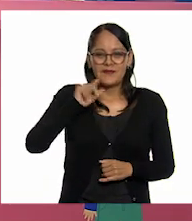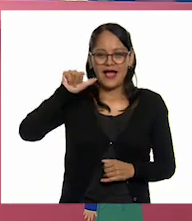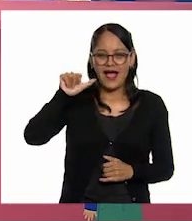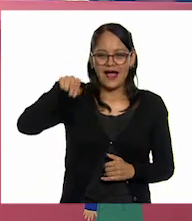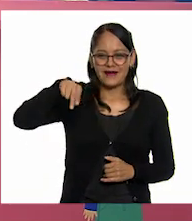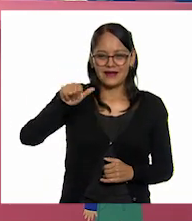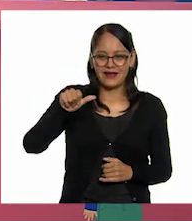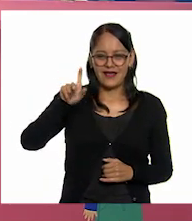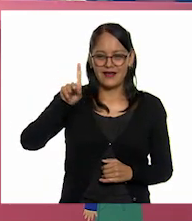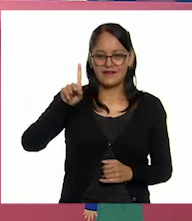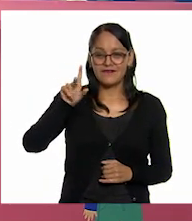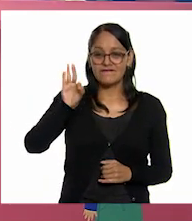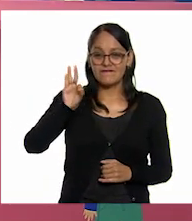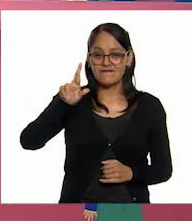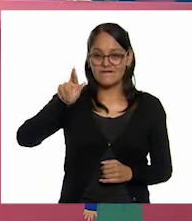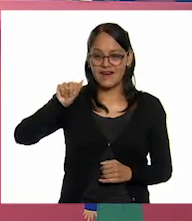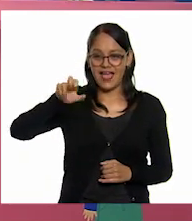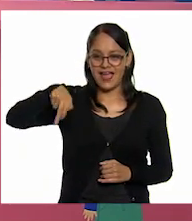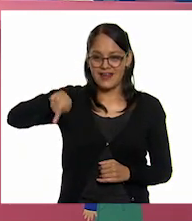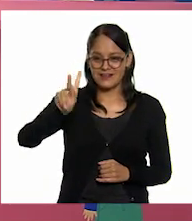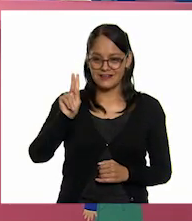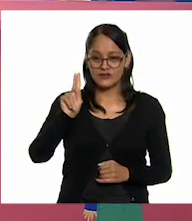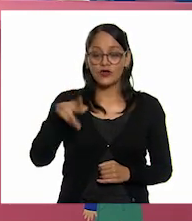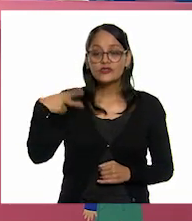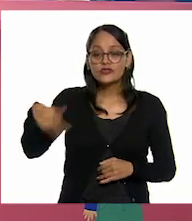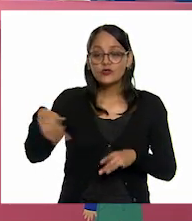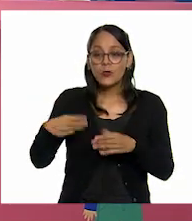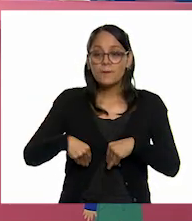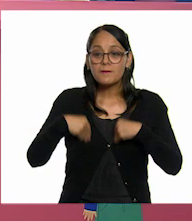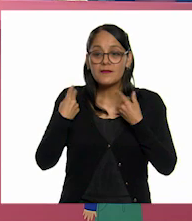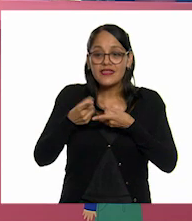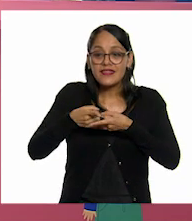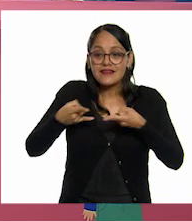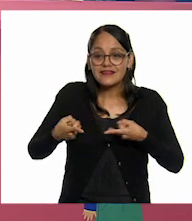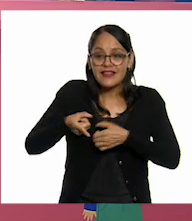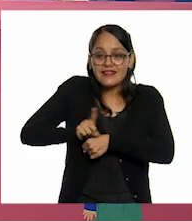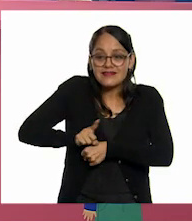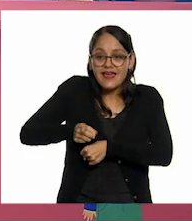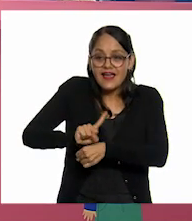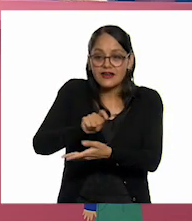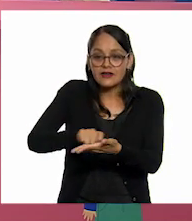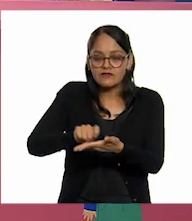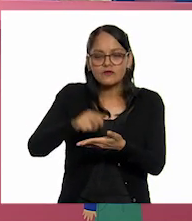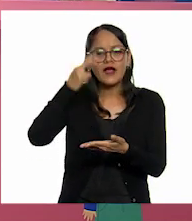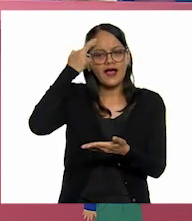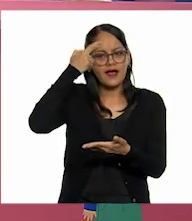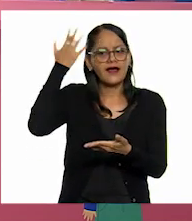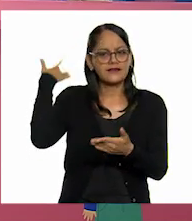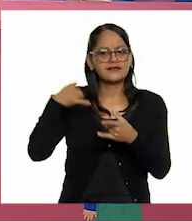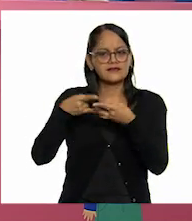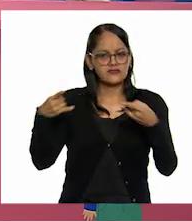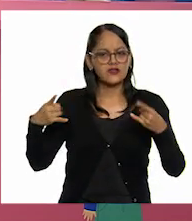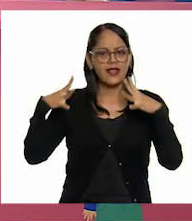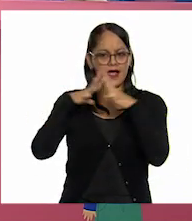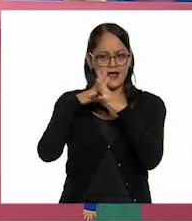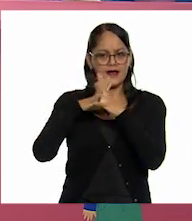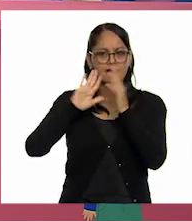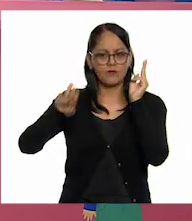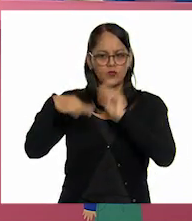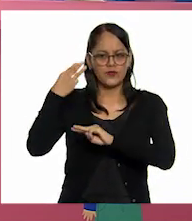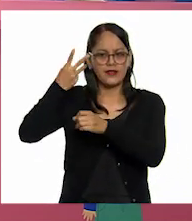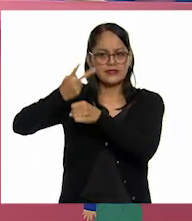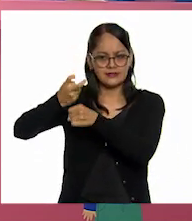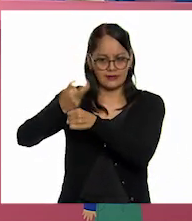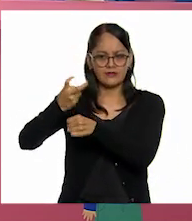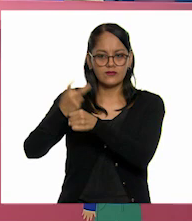sea, imagínense, por ejemplo, ella relata en su diario los estragos de la Segunda Guerra Mundial. O sea, la verdad es que el diario de Ana